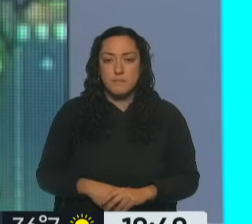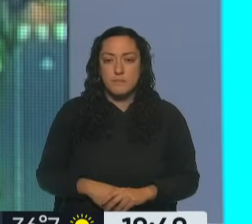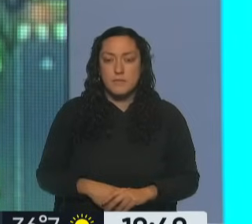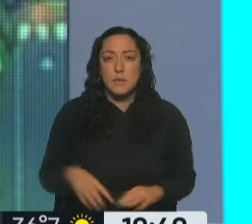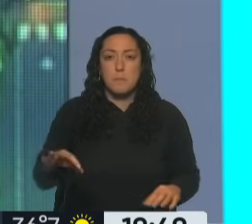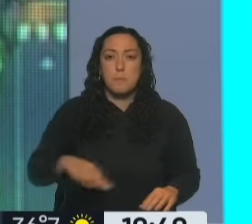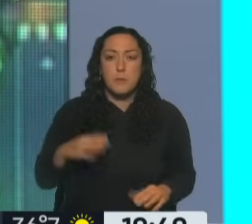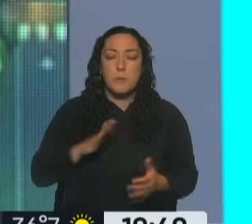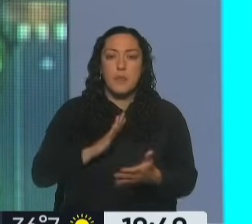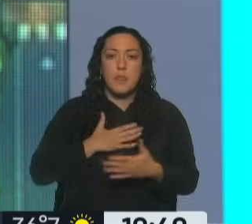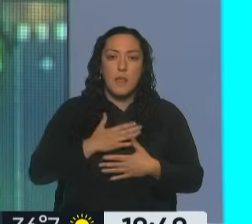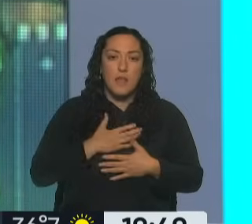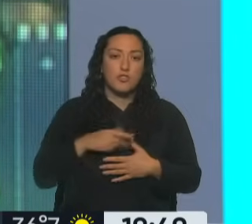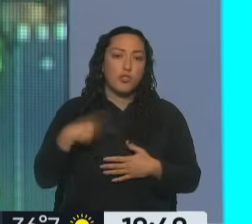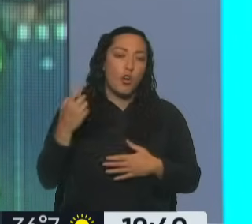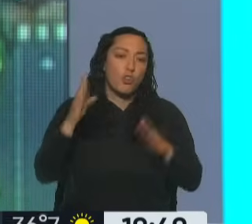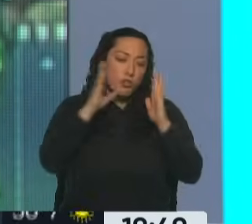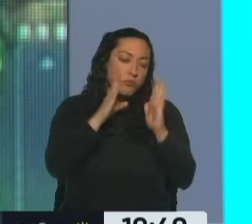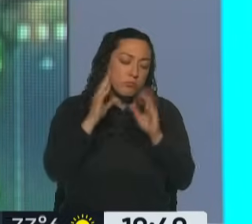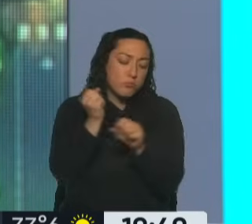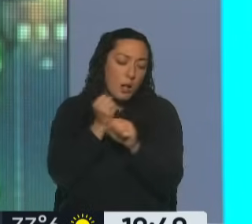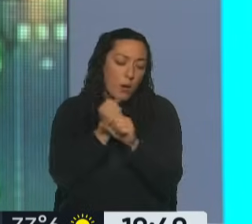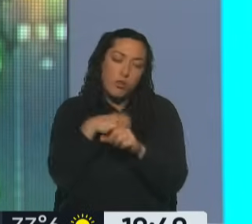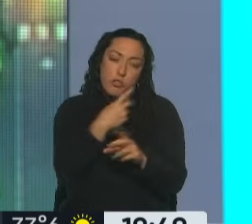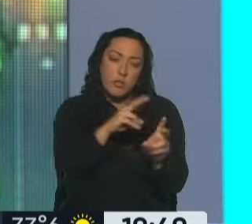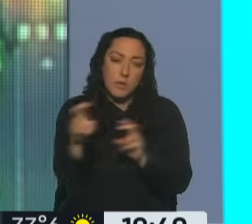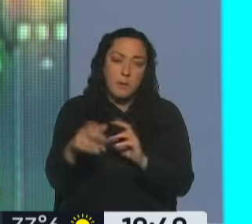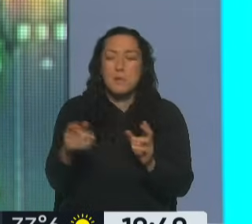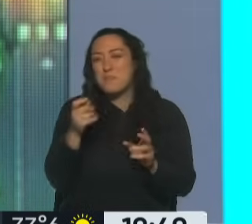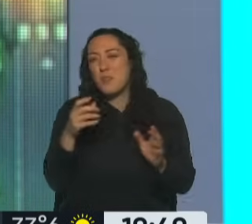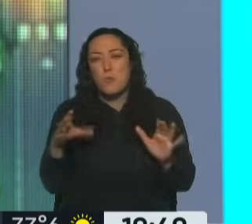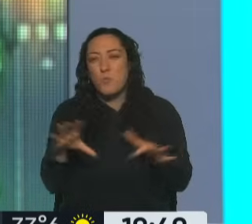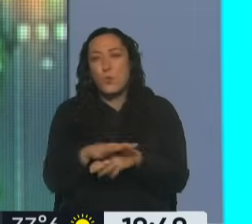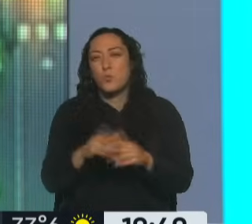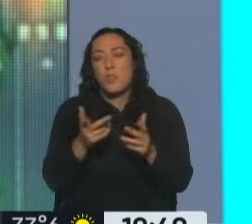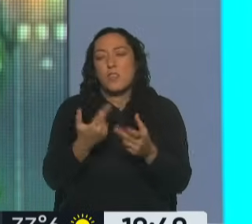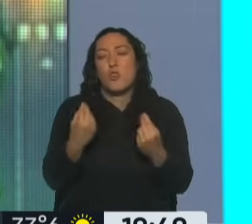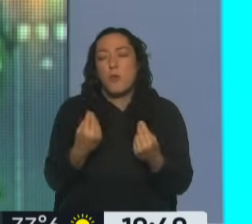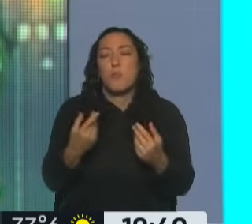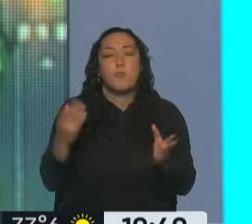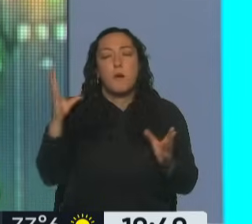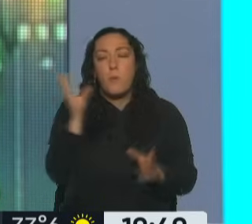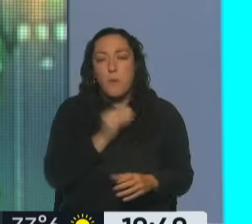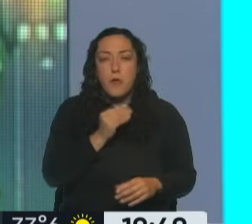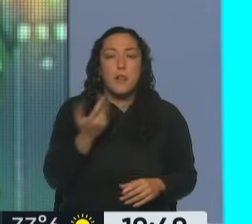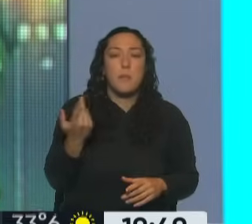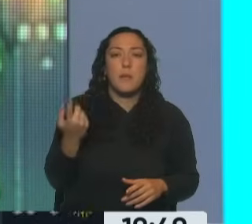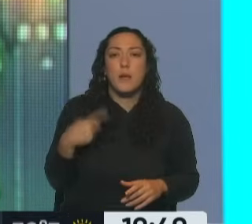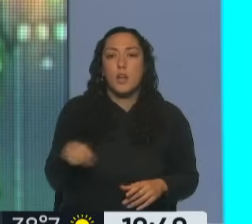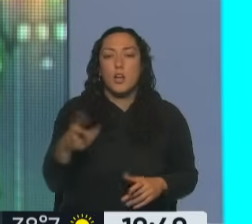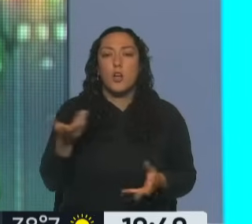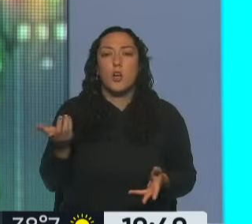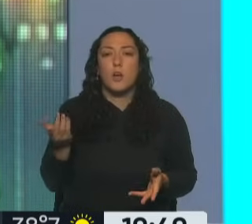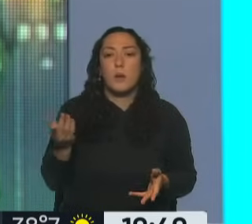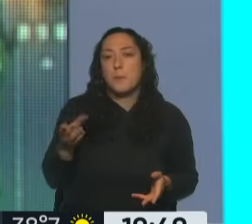mi vida, me voy a dedicar a otras cosas. No recuerdo exactamente ese fue el sentido y bueno, habrá que producir